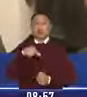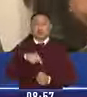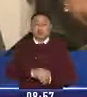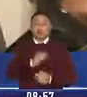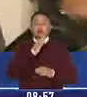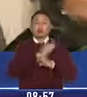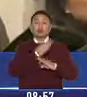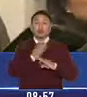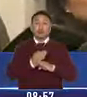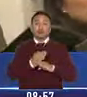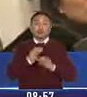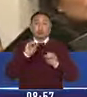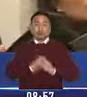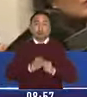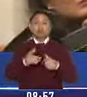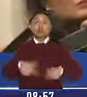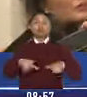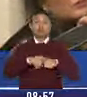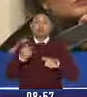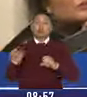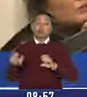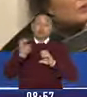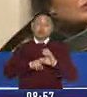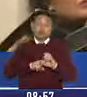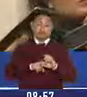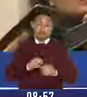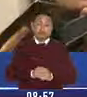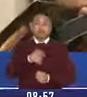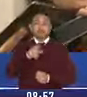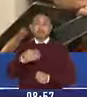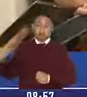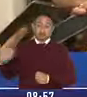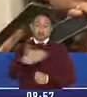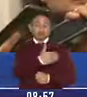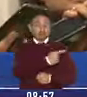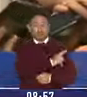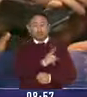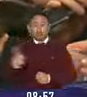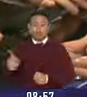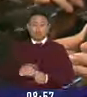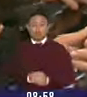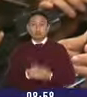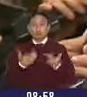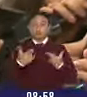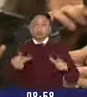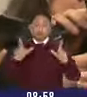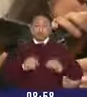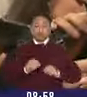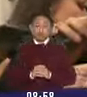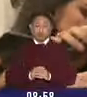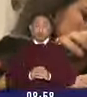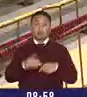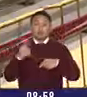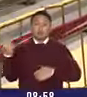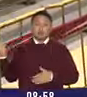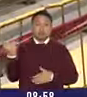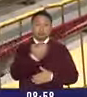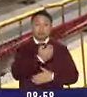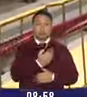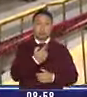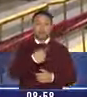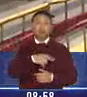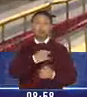turno que le corresponde y la estación donde quiere ascender. El ciudadano puede moverse hacia la estación que desee, realizar un viaje convencional. Los